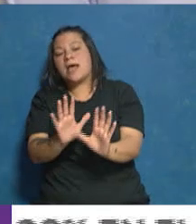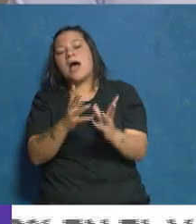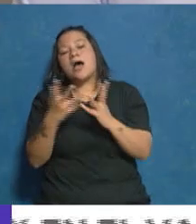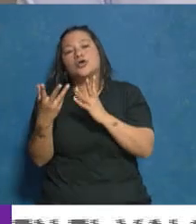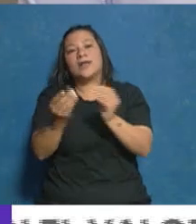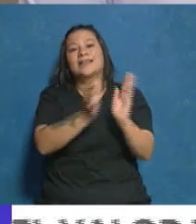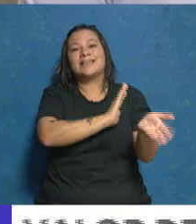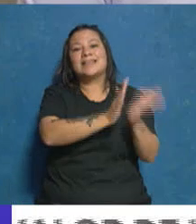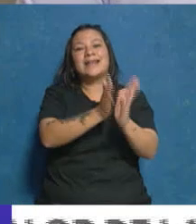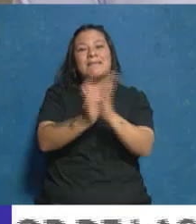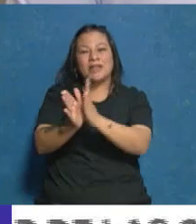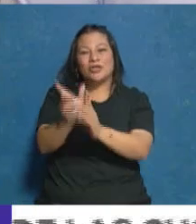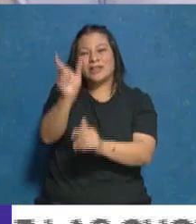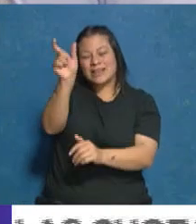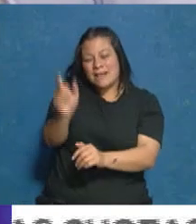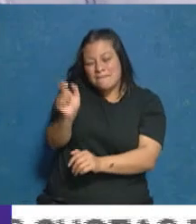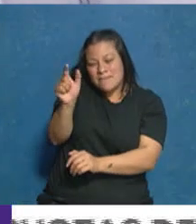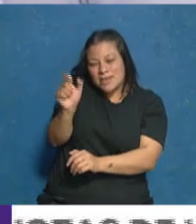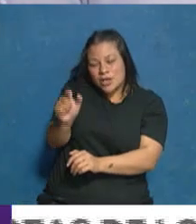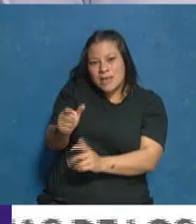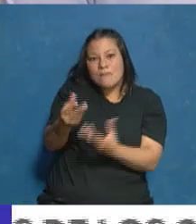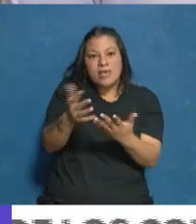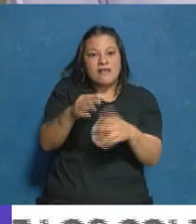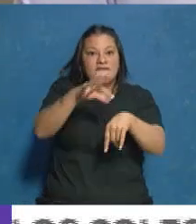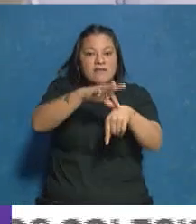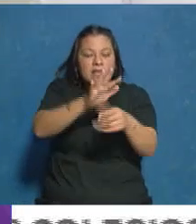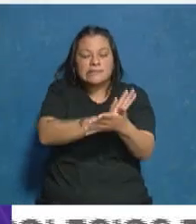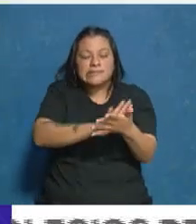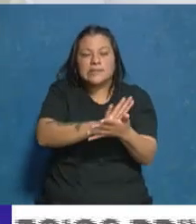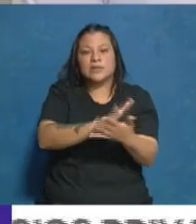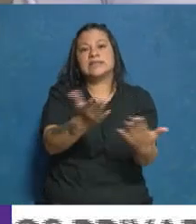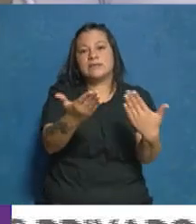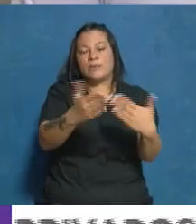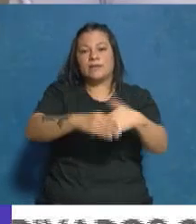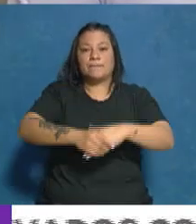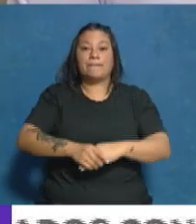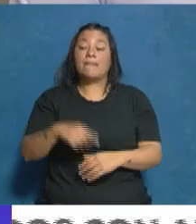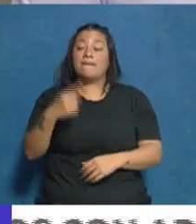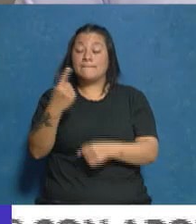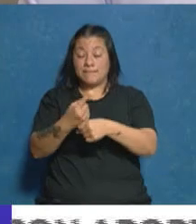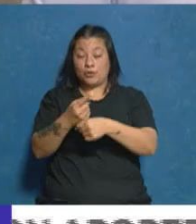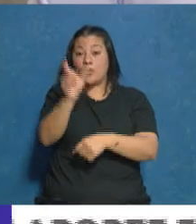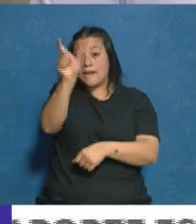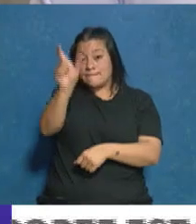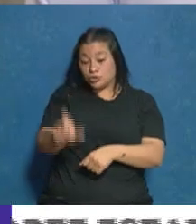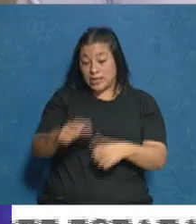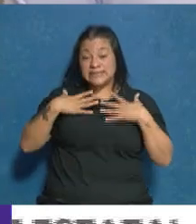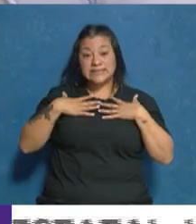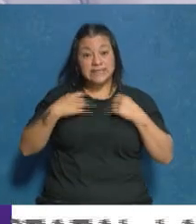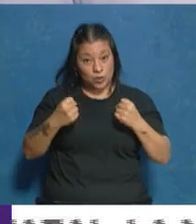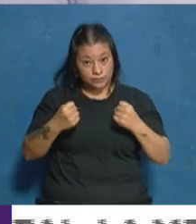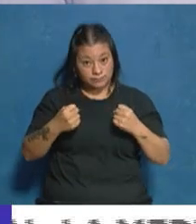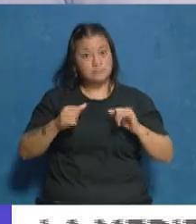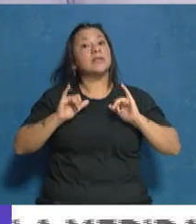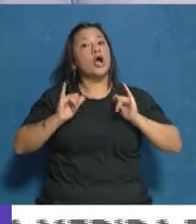trasplante de médula ósea y finalmente poder curar la enfermedad de ser posible. Primero tiene que ser una persona sana,